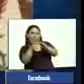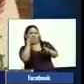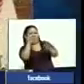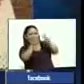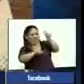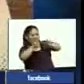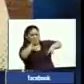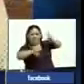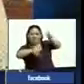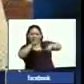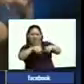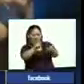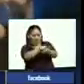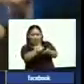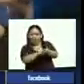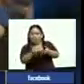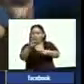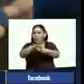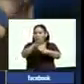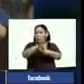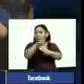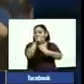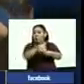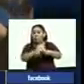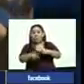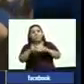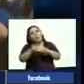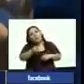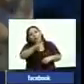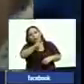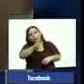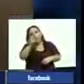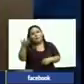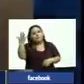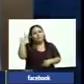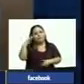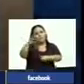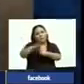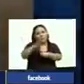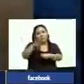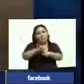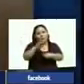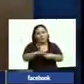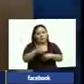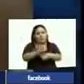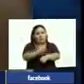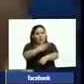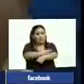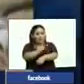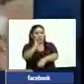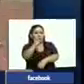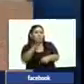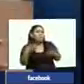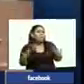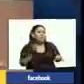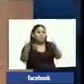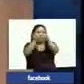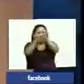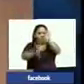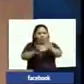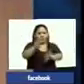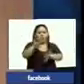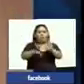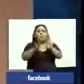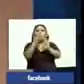inconsistencia de varias actas en el sistema de transmisión de resultados electorales preliminares el sistema cuenta con una página